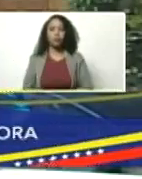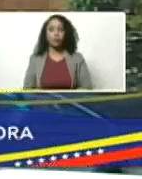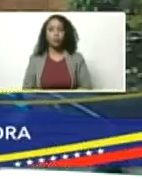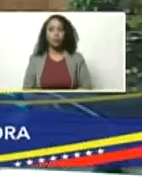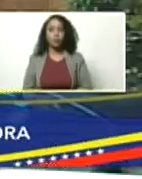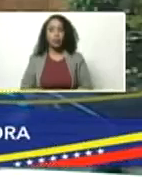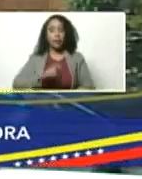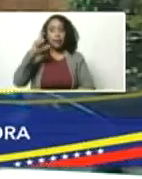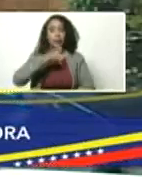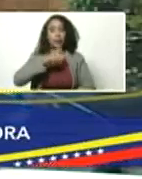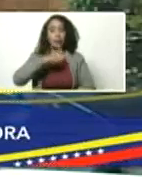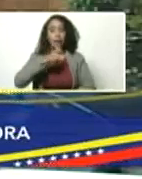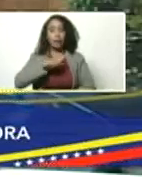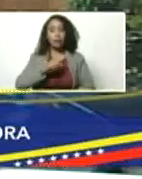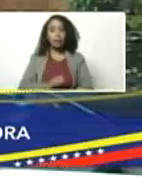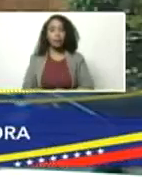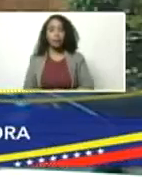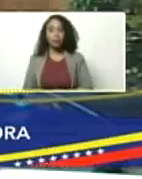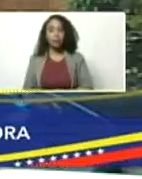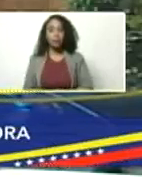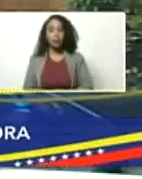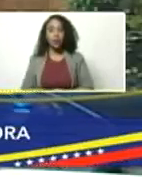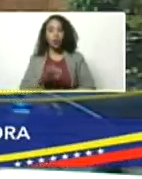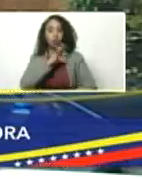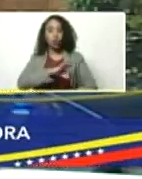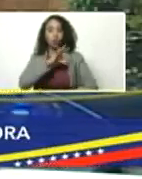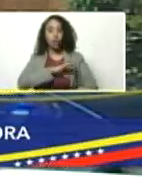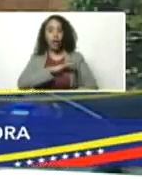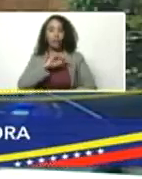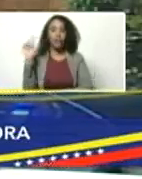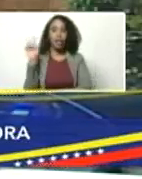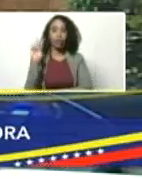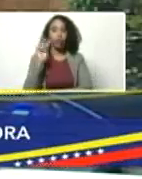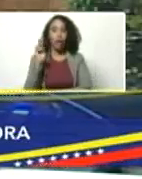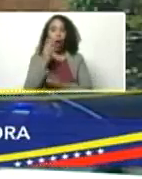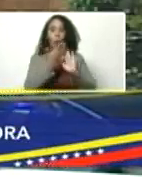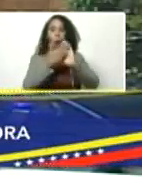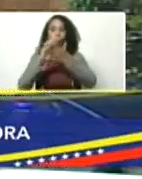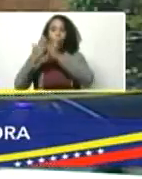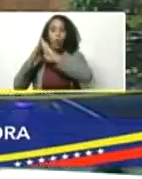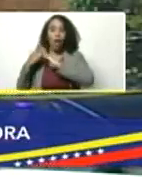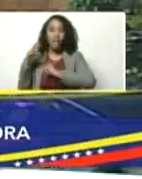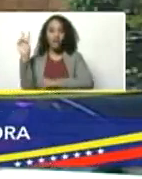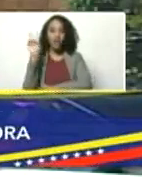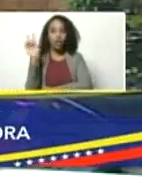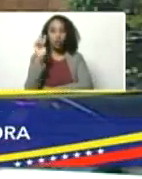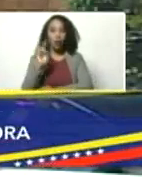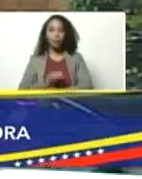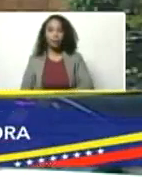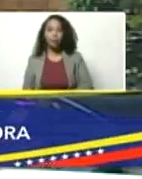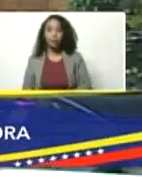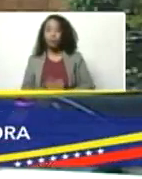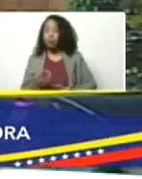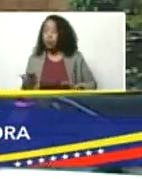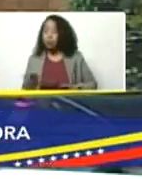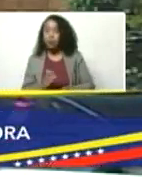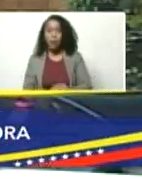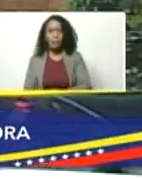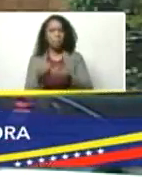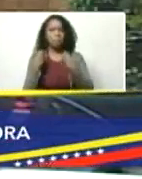las necesidades de la sociedad venezolana, de la comunidad venezolana y